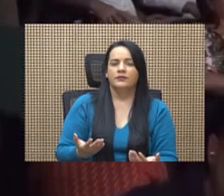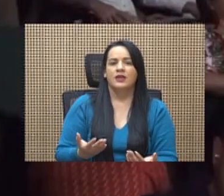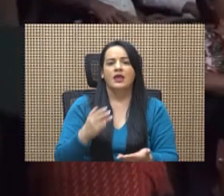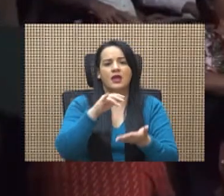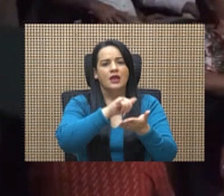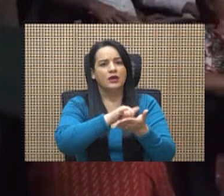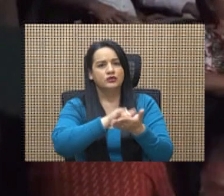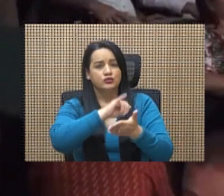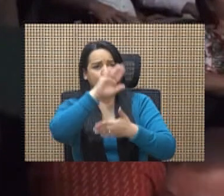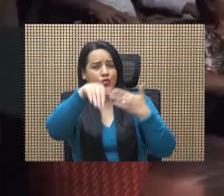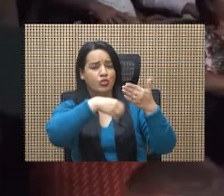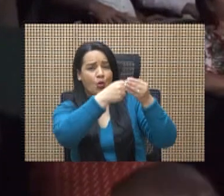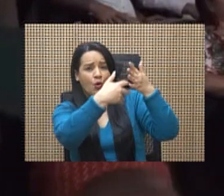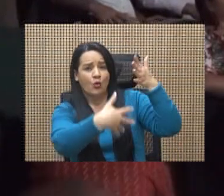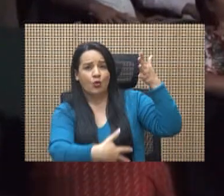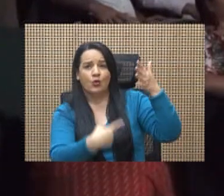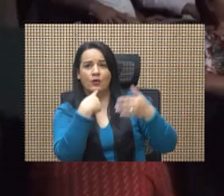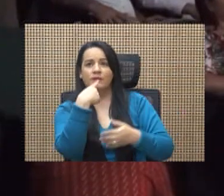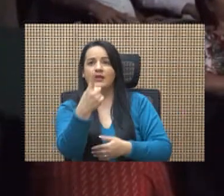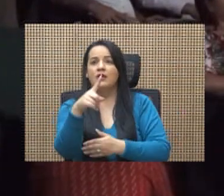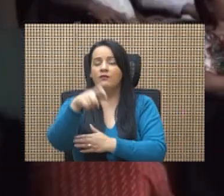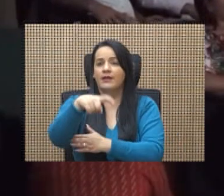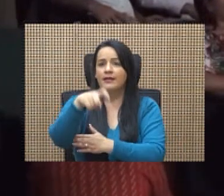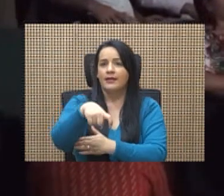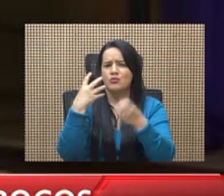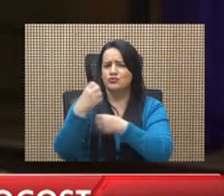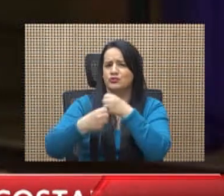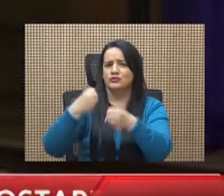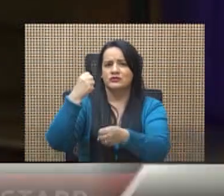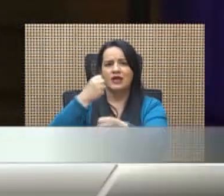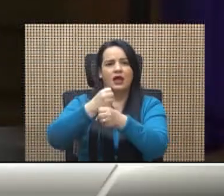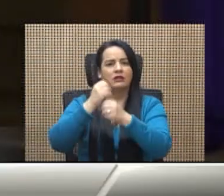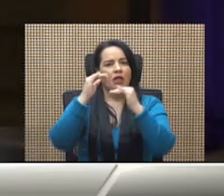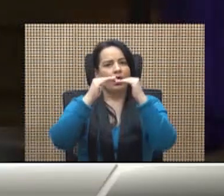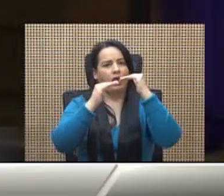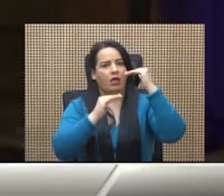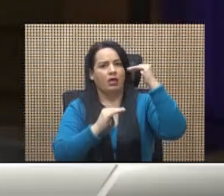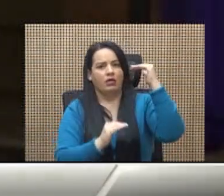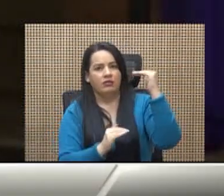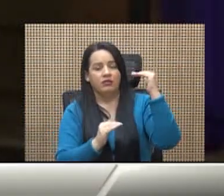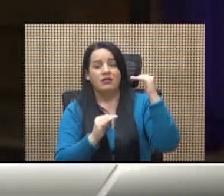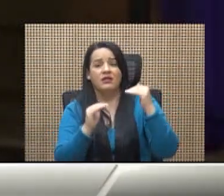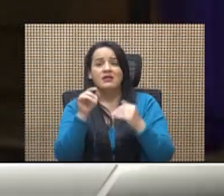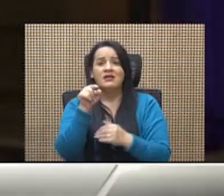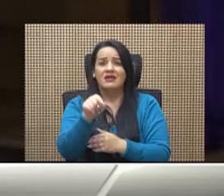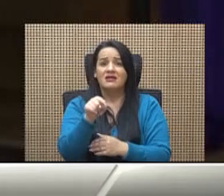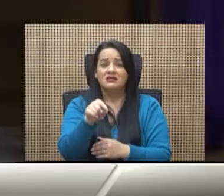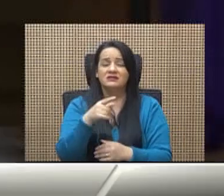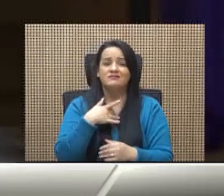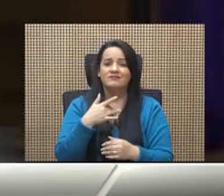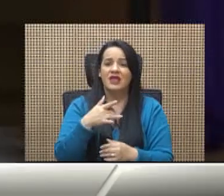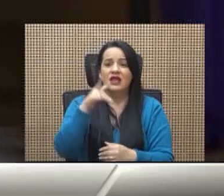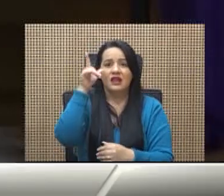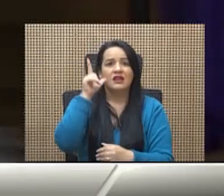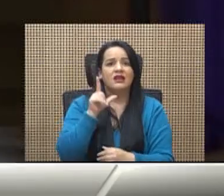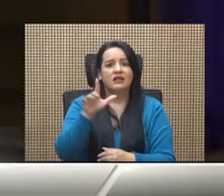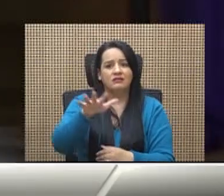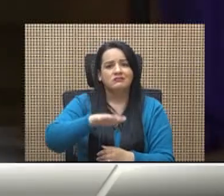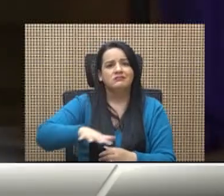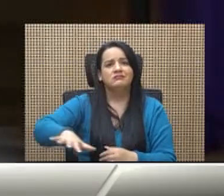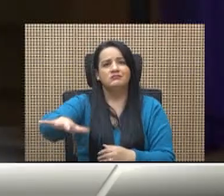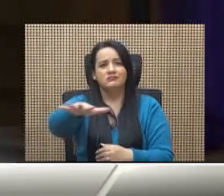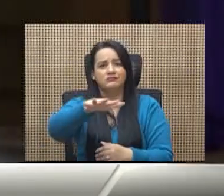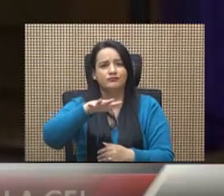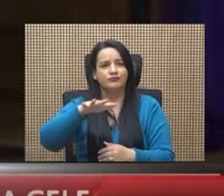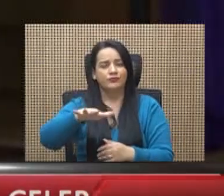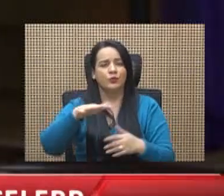y pidió atender los problemas de la provincia en ese sentido el caribe es una región que